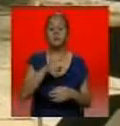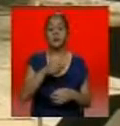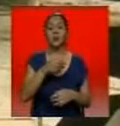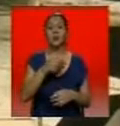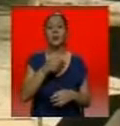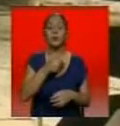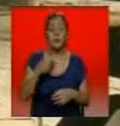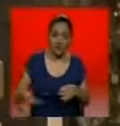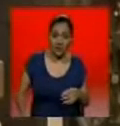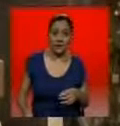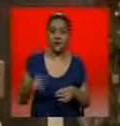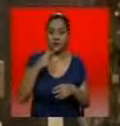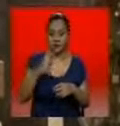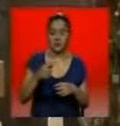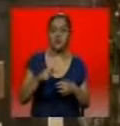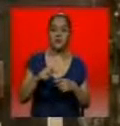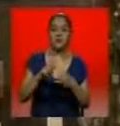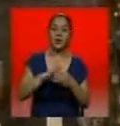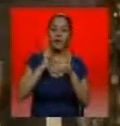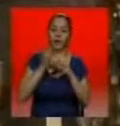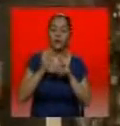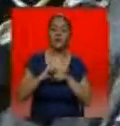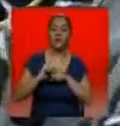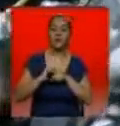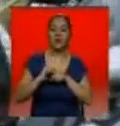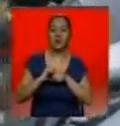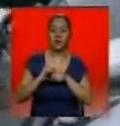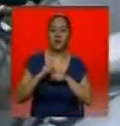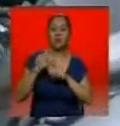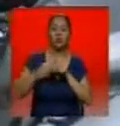se reformará la ley de pasantías. Ya no se deberá pagar un salario